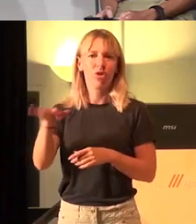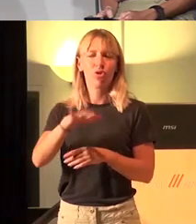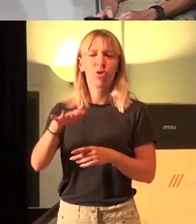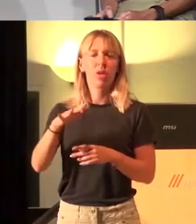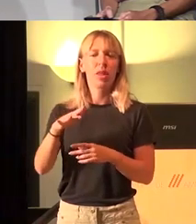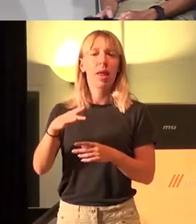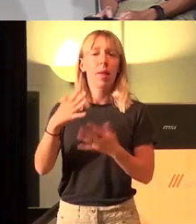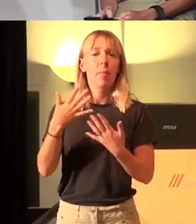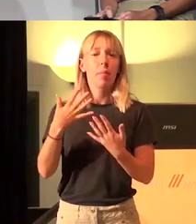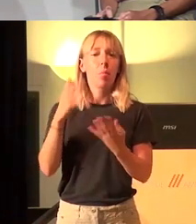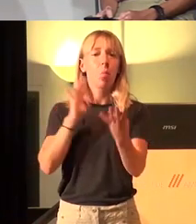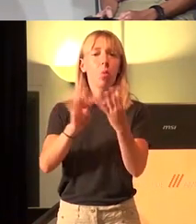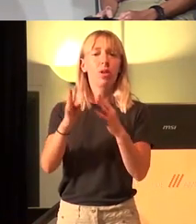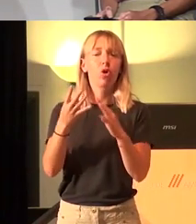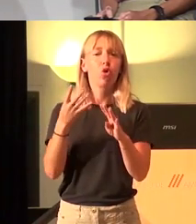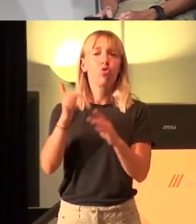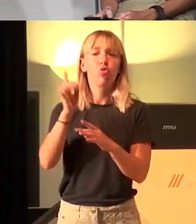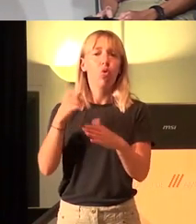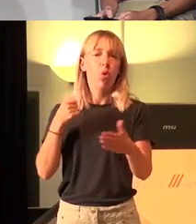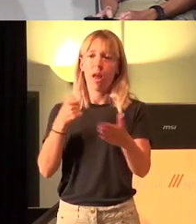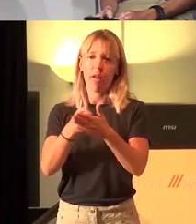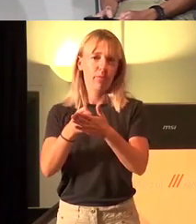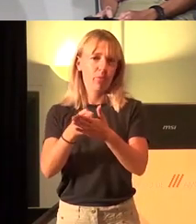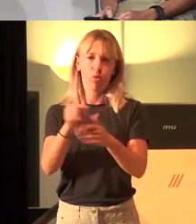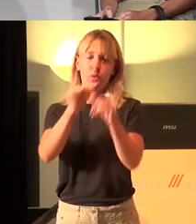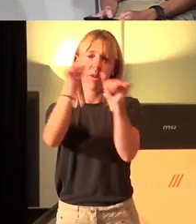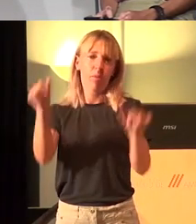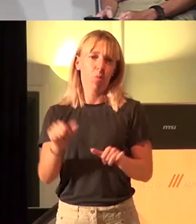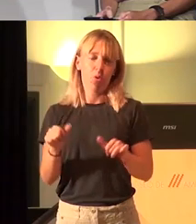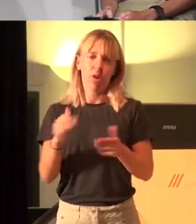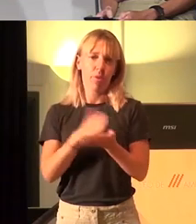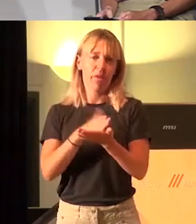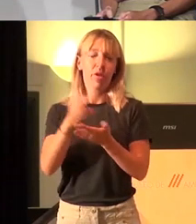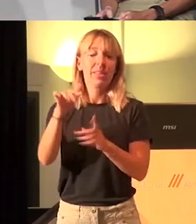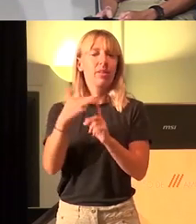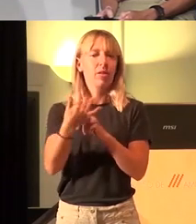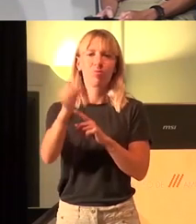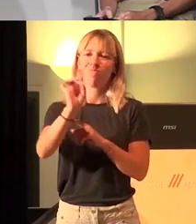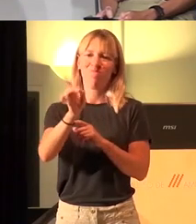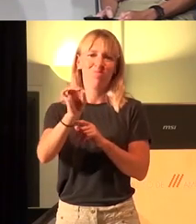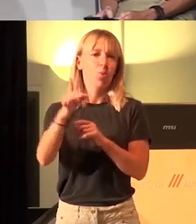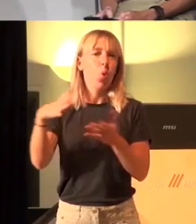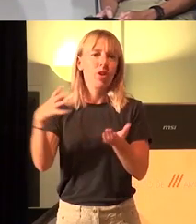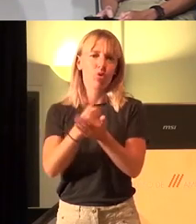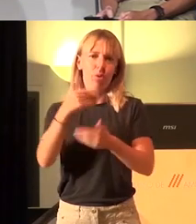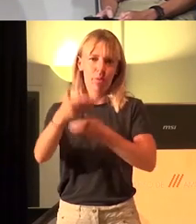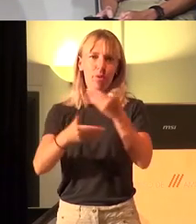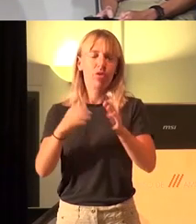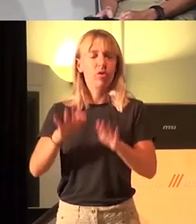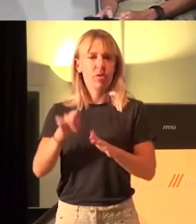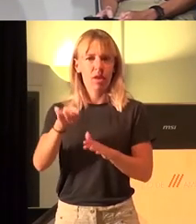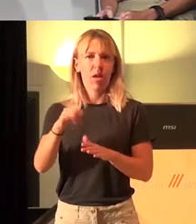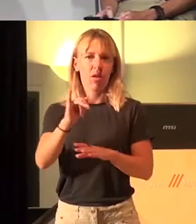público únicamente está al final del modelo de mediación. En este caso está en todo el proceso, digamos,